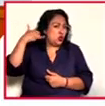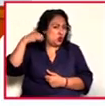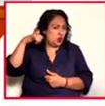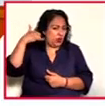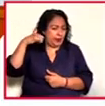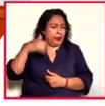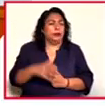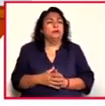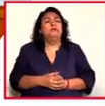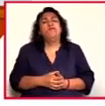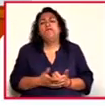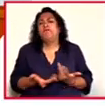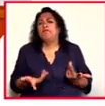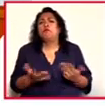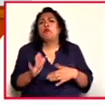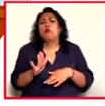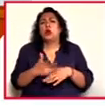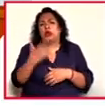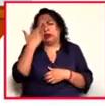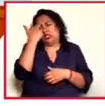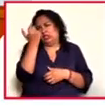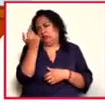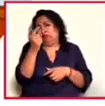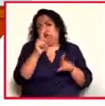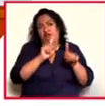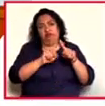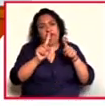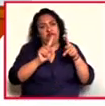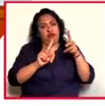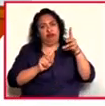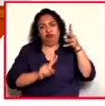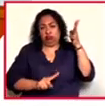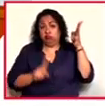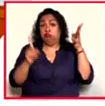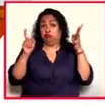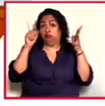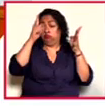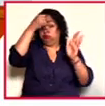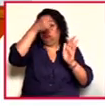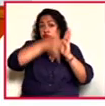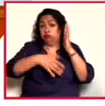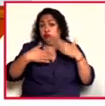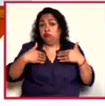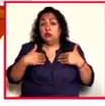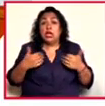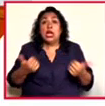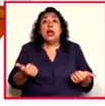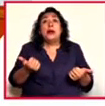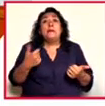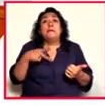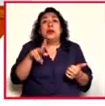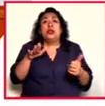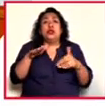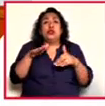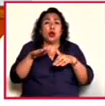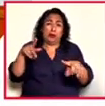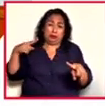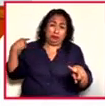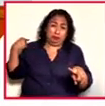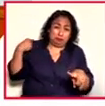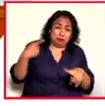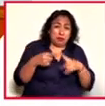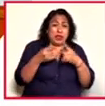Las razones son muy diversas y complejas, pero tienen que ver con una larga historia